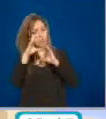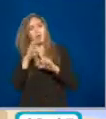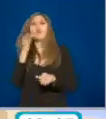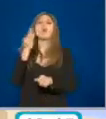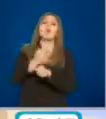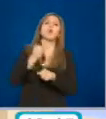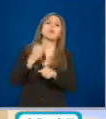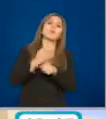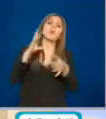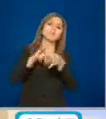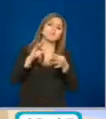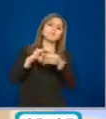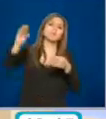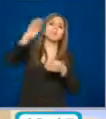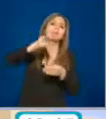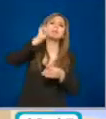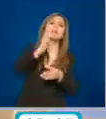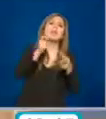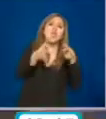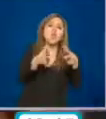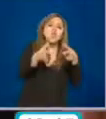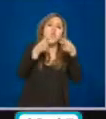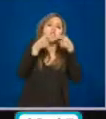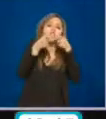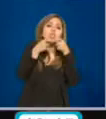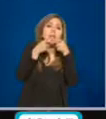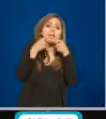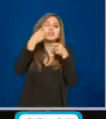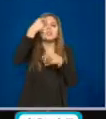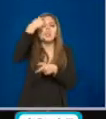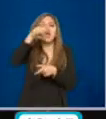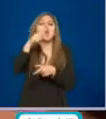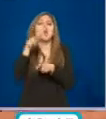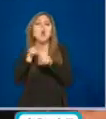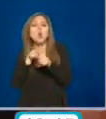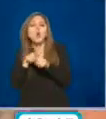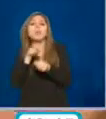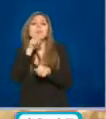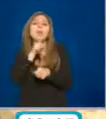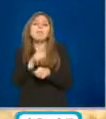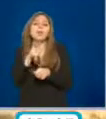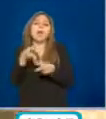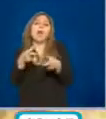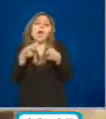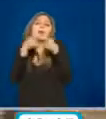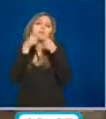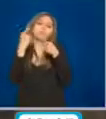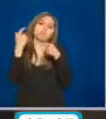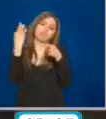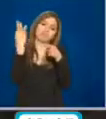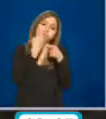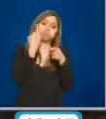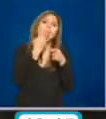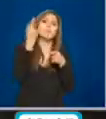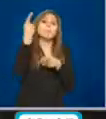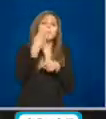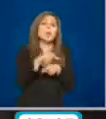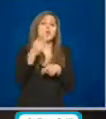al rato, que son las tostadas. Es para darle color, para darle sabor, sin embargo, hay que utilizar